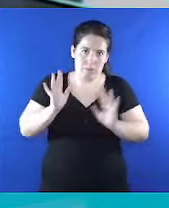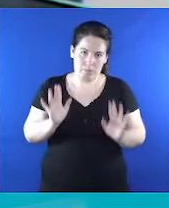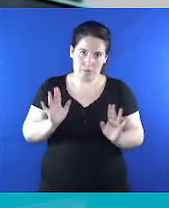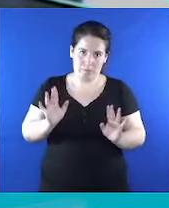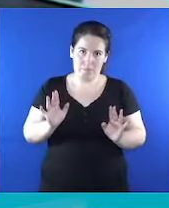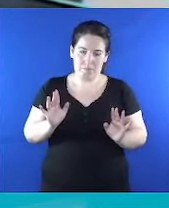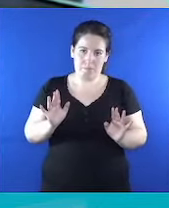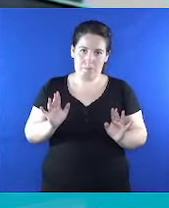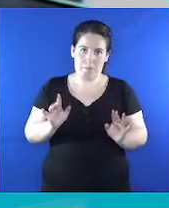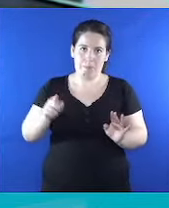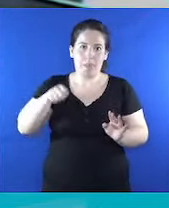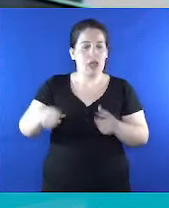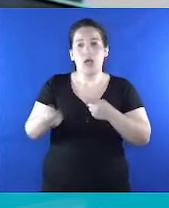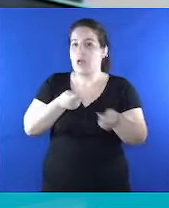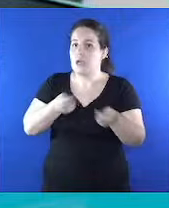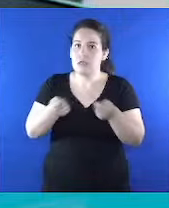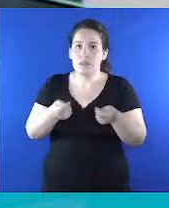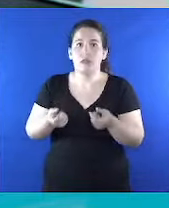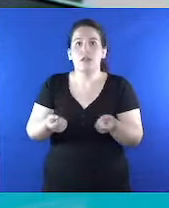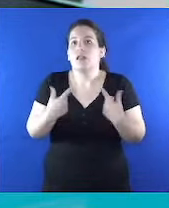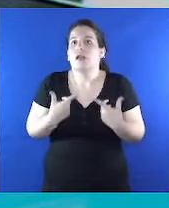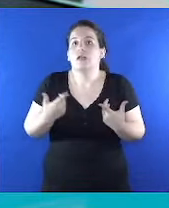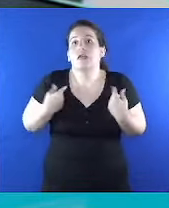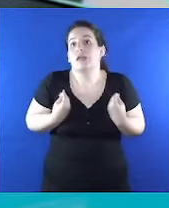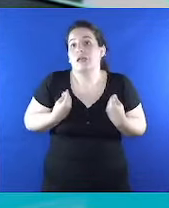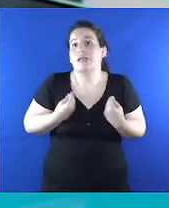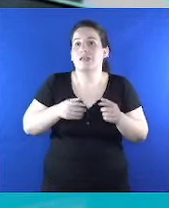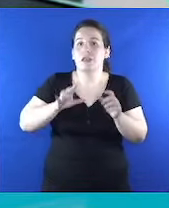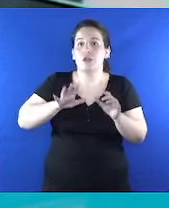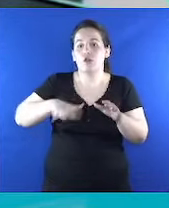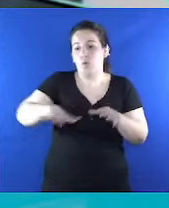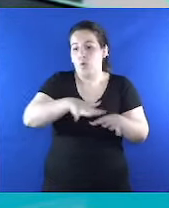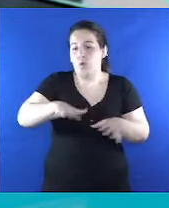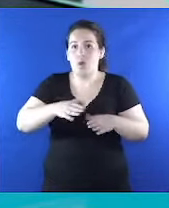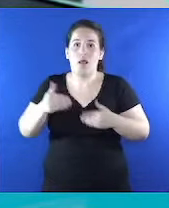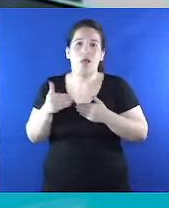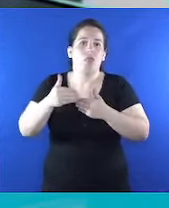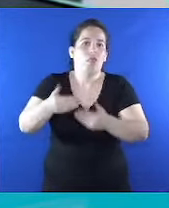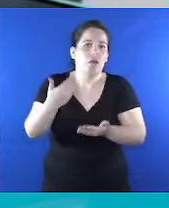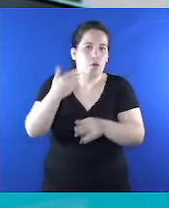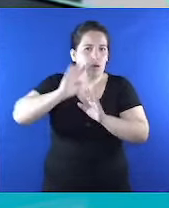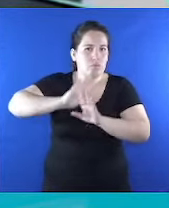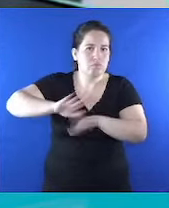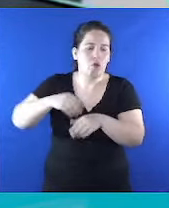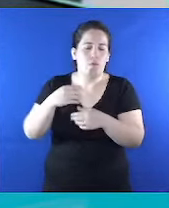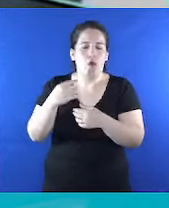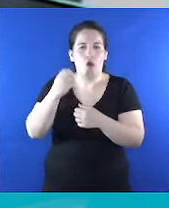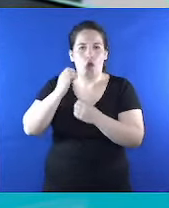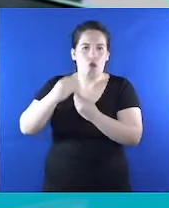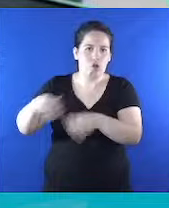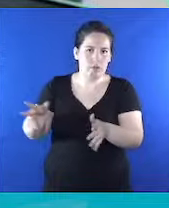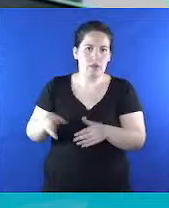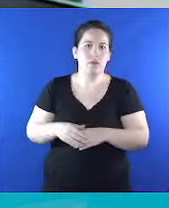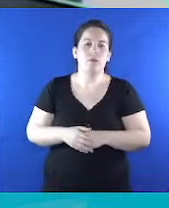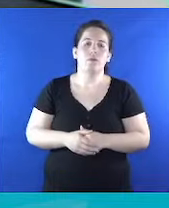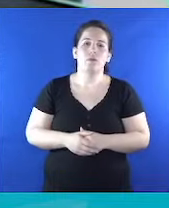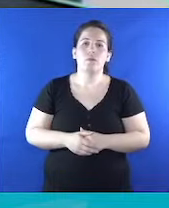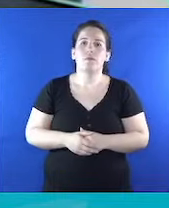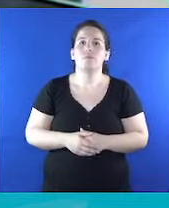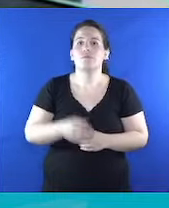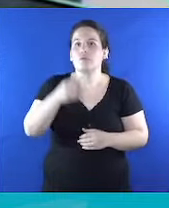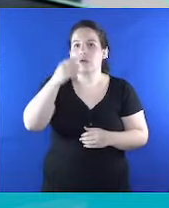la en la administración de gobierno que son los sectores postergados de nuestra provincia y de nuestro país